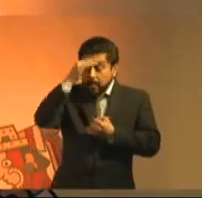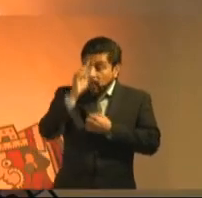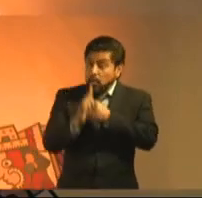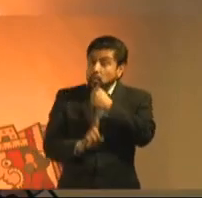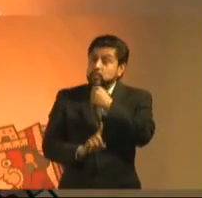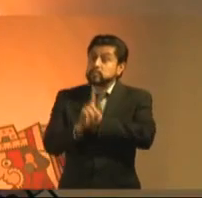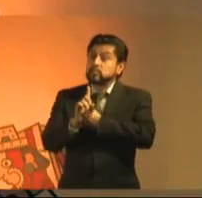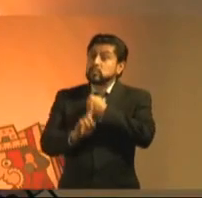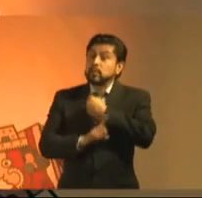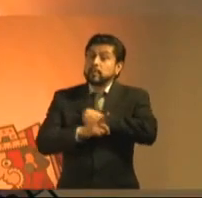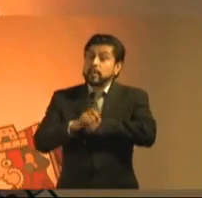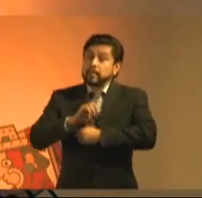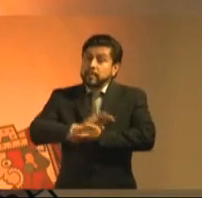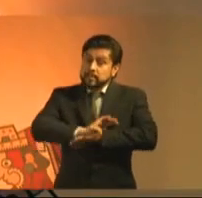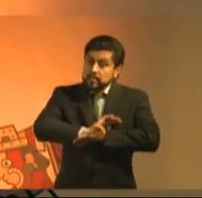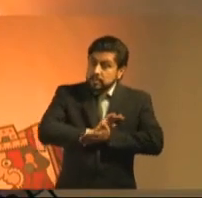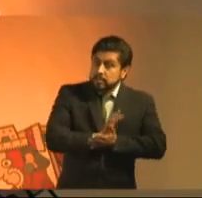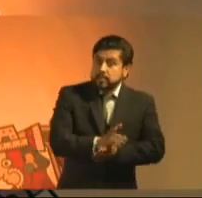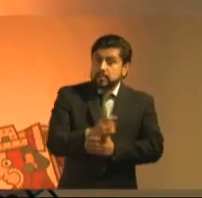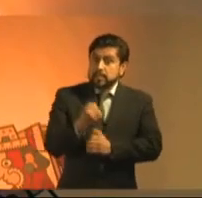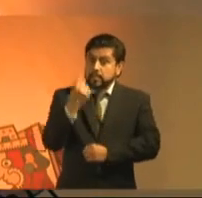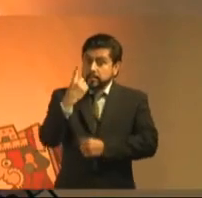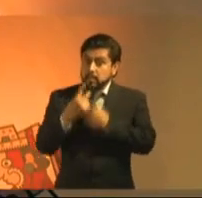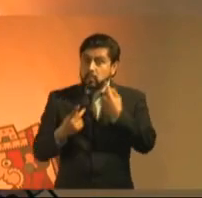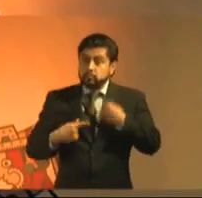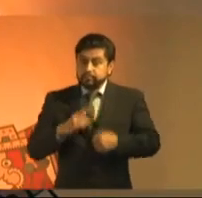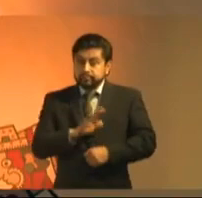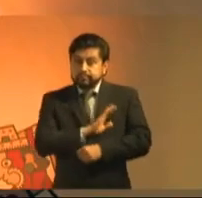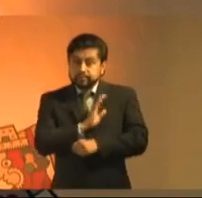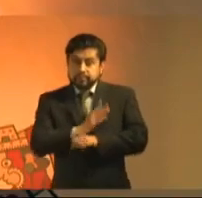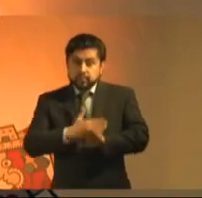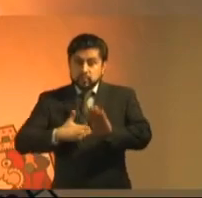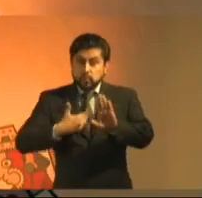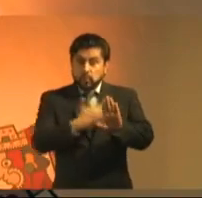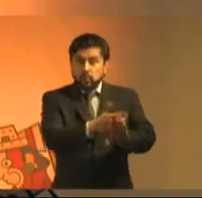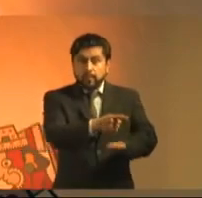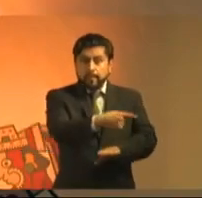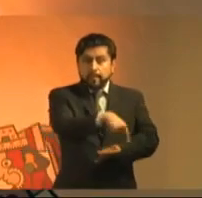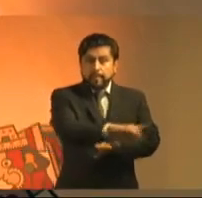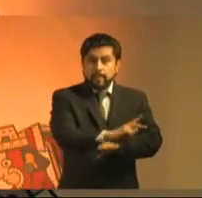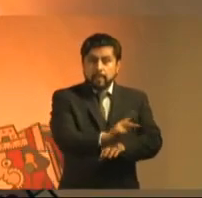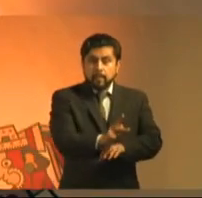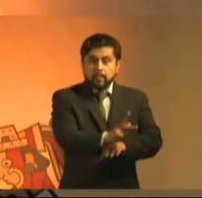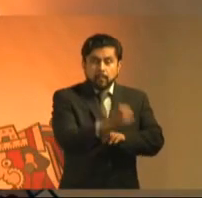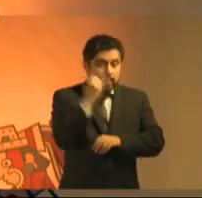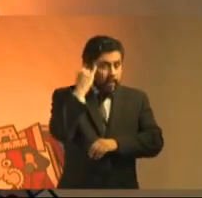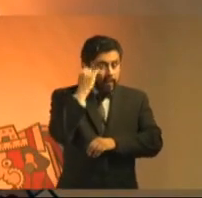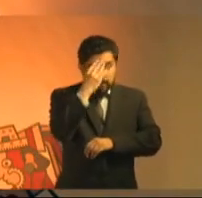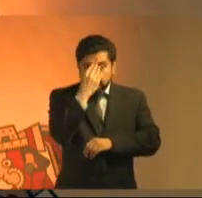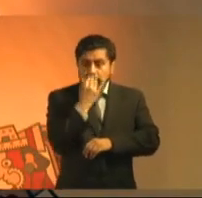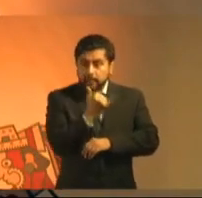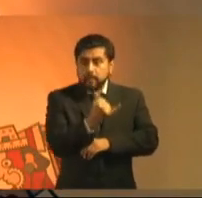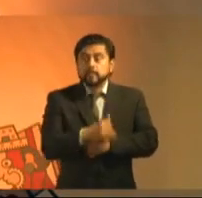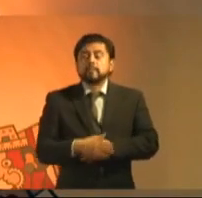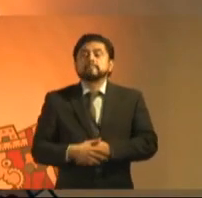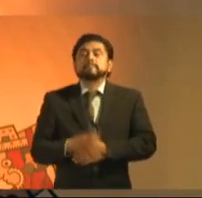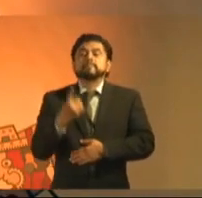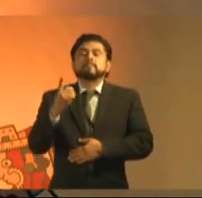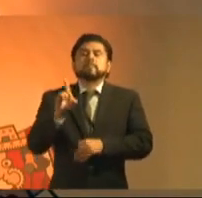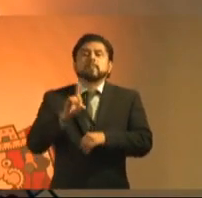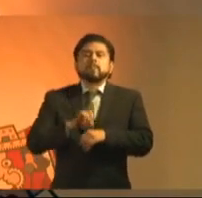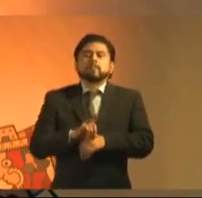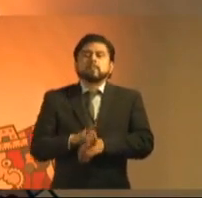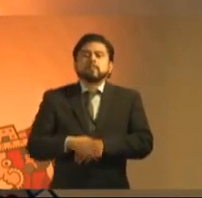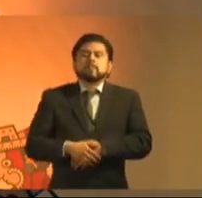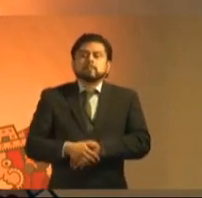ofensa a brión aprendió también de la opresión de la explotación a la que los mayas estaban sometidos en una ocasión